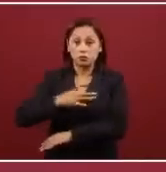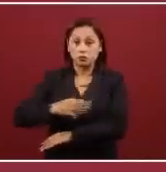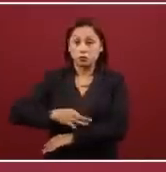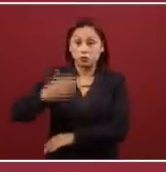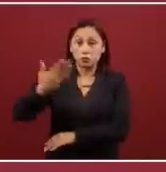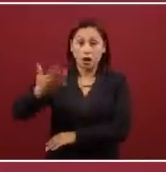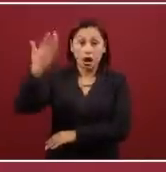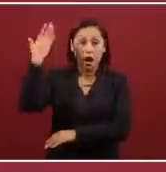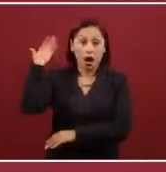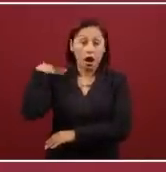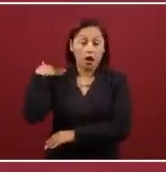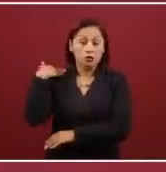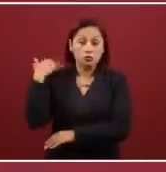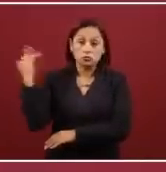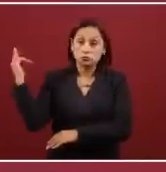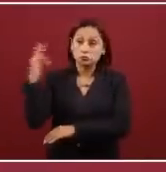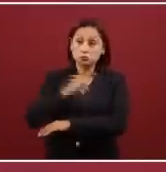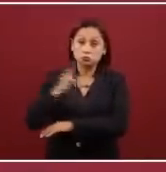mucha actividad